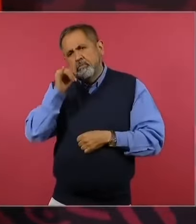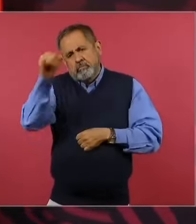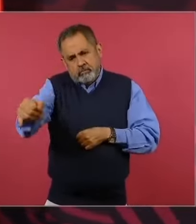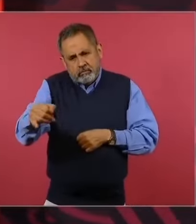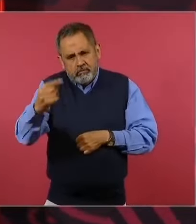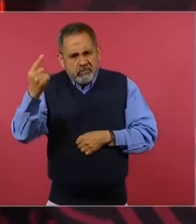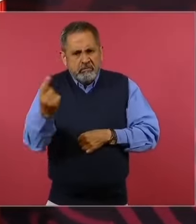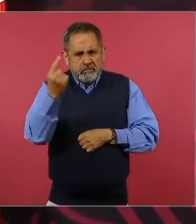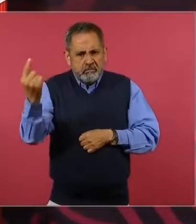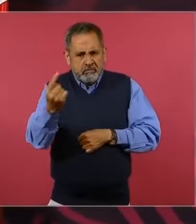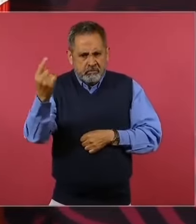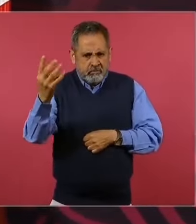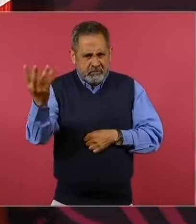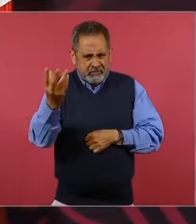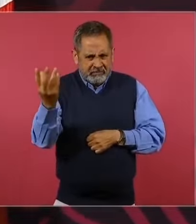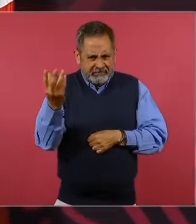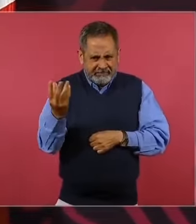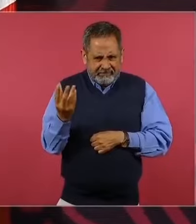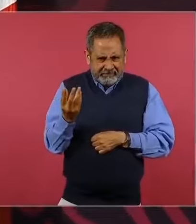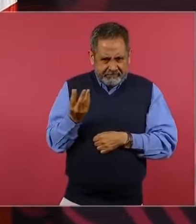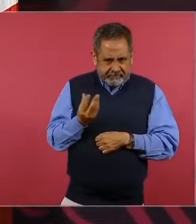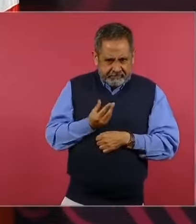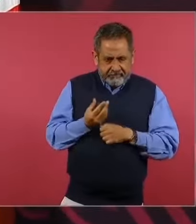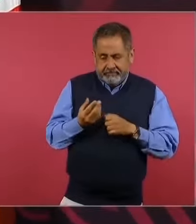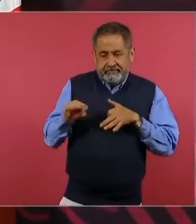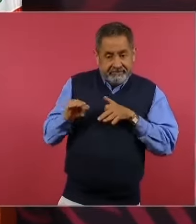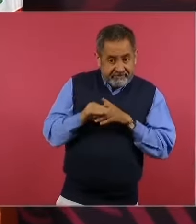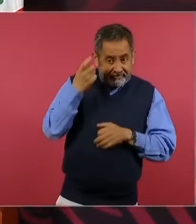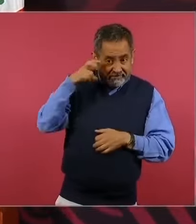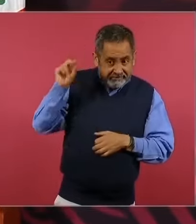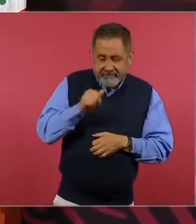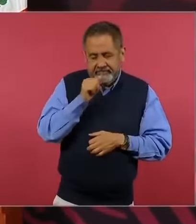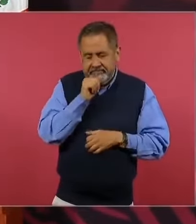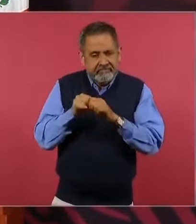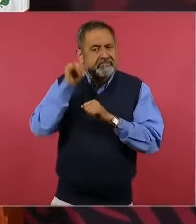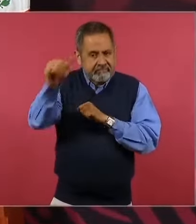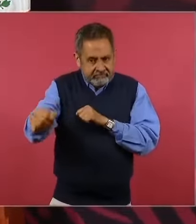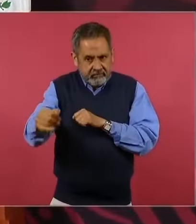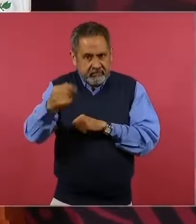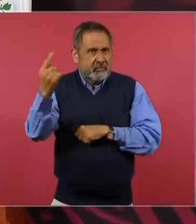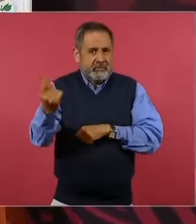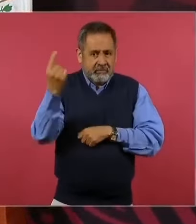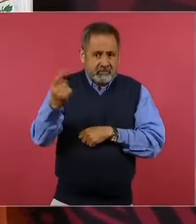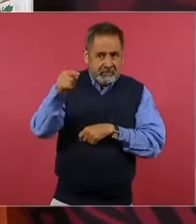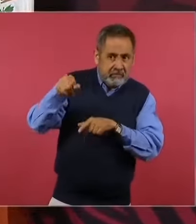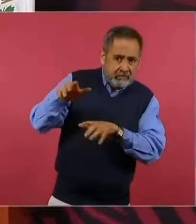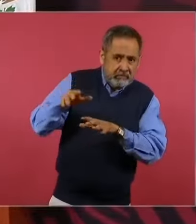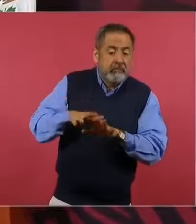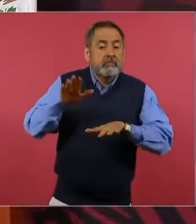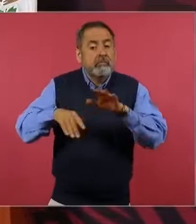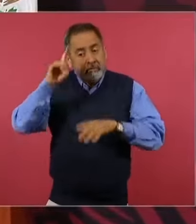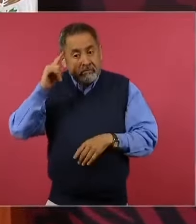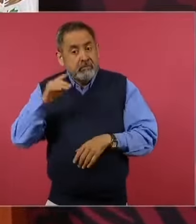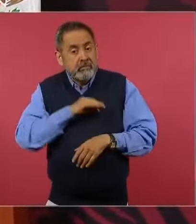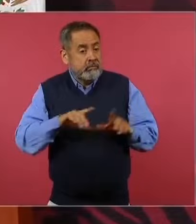costas de México, del Caribe, de Quintana Roo. Al principio se pensaba que podía